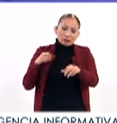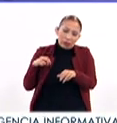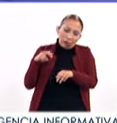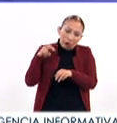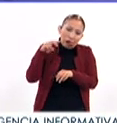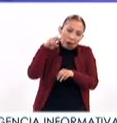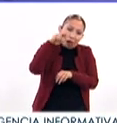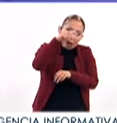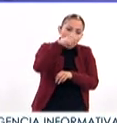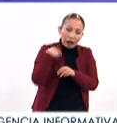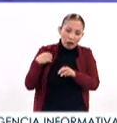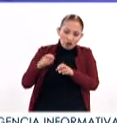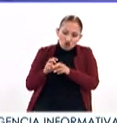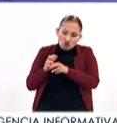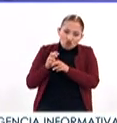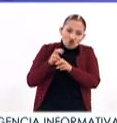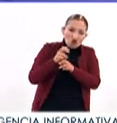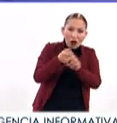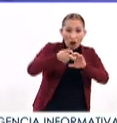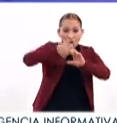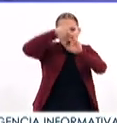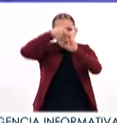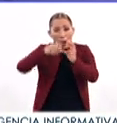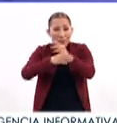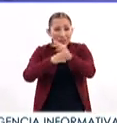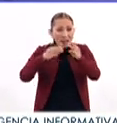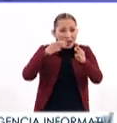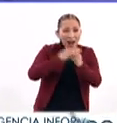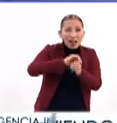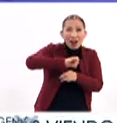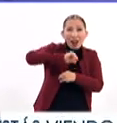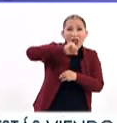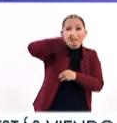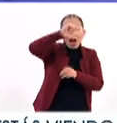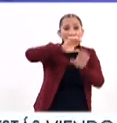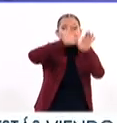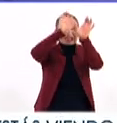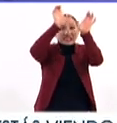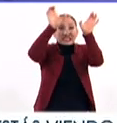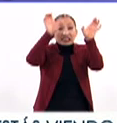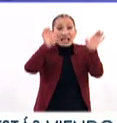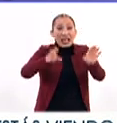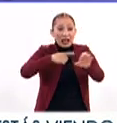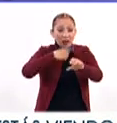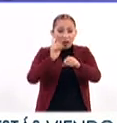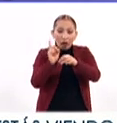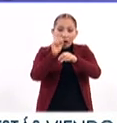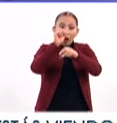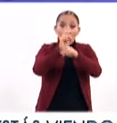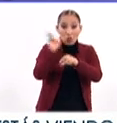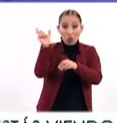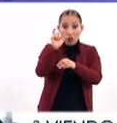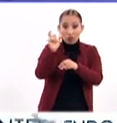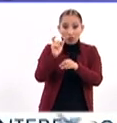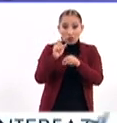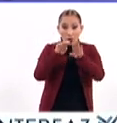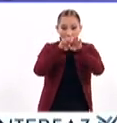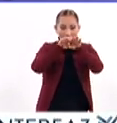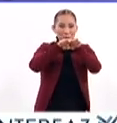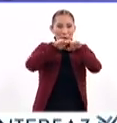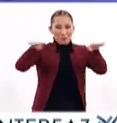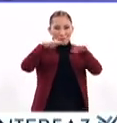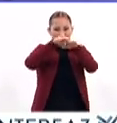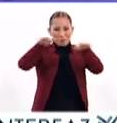subir las grúas, todo el material, y la astabandera, cuando la ponemos en el